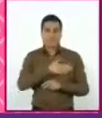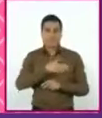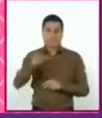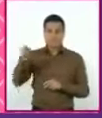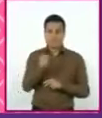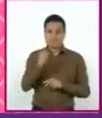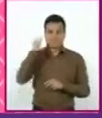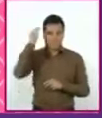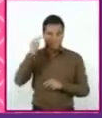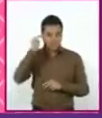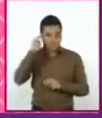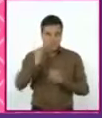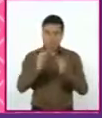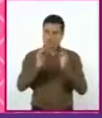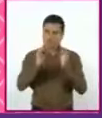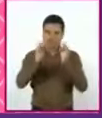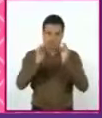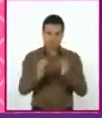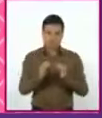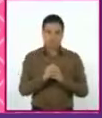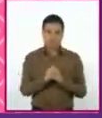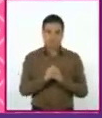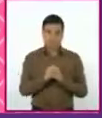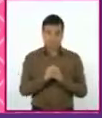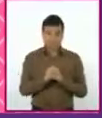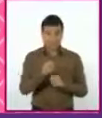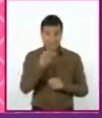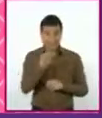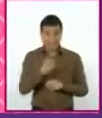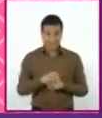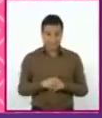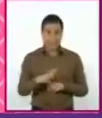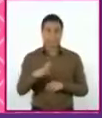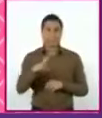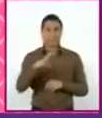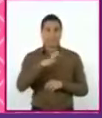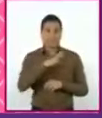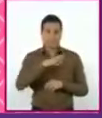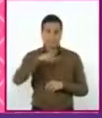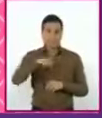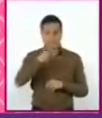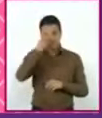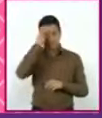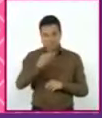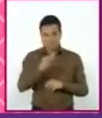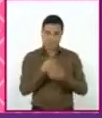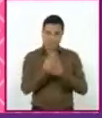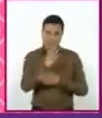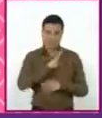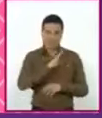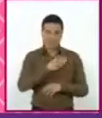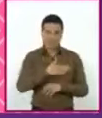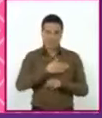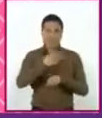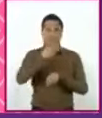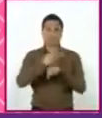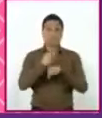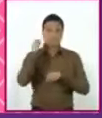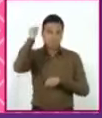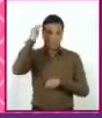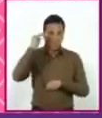gobierno, y con ello la asignación de un virrey para gobernar en representación del rey de